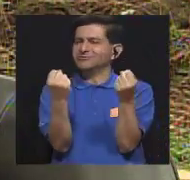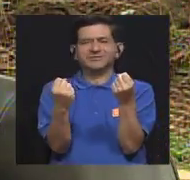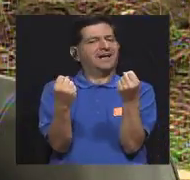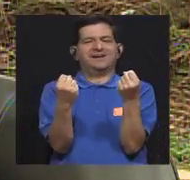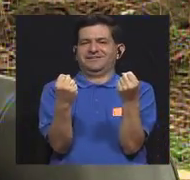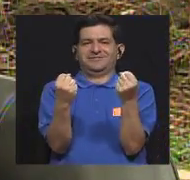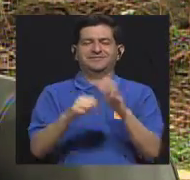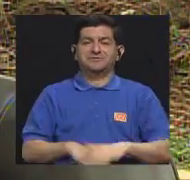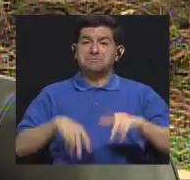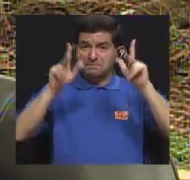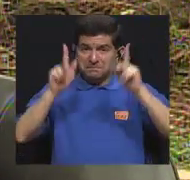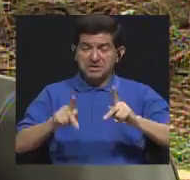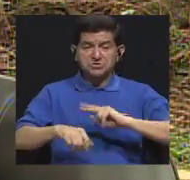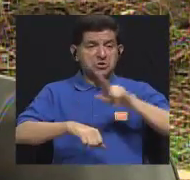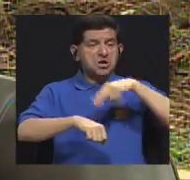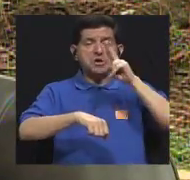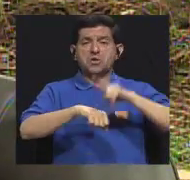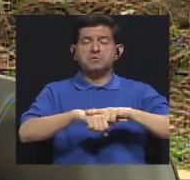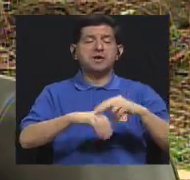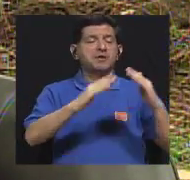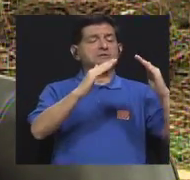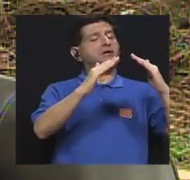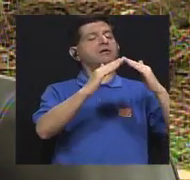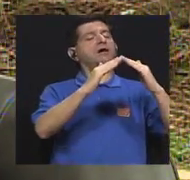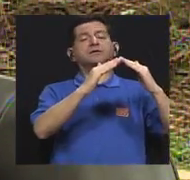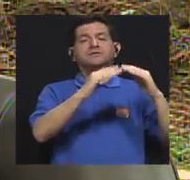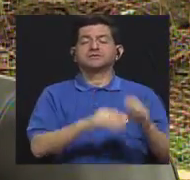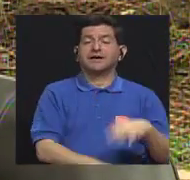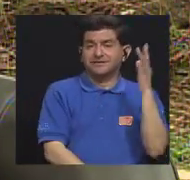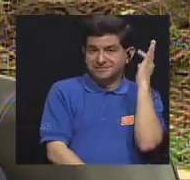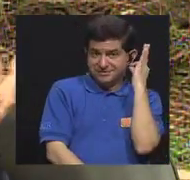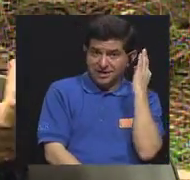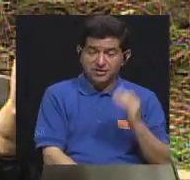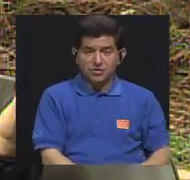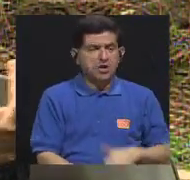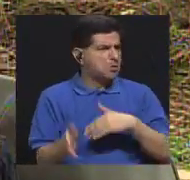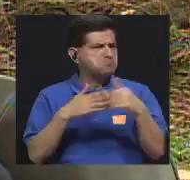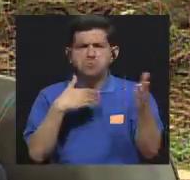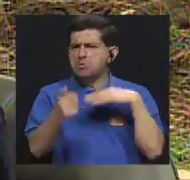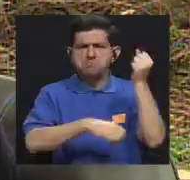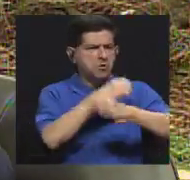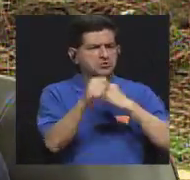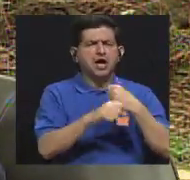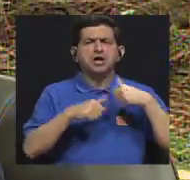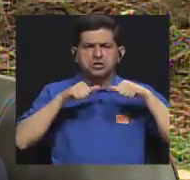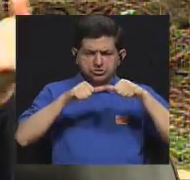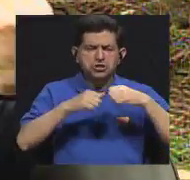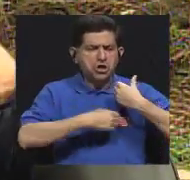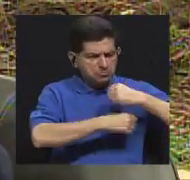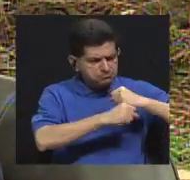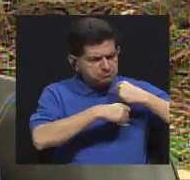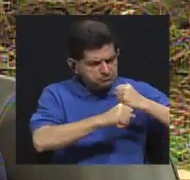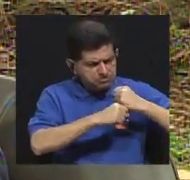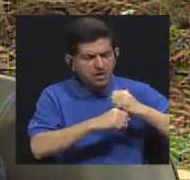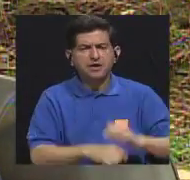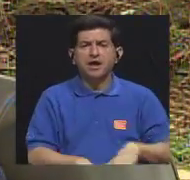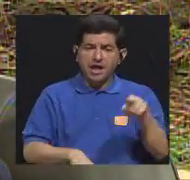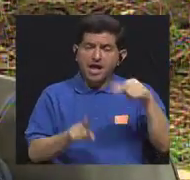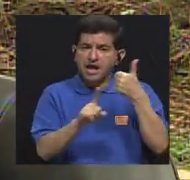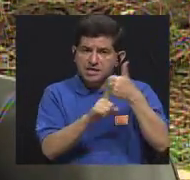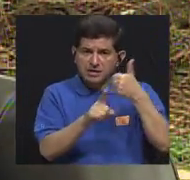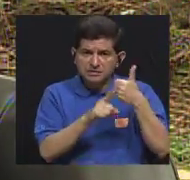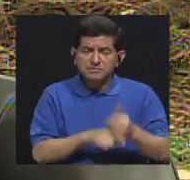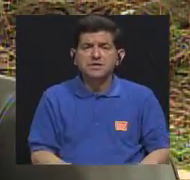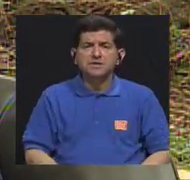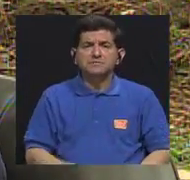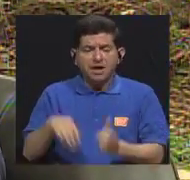sea, hay gente que vive normalmente en su casita, las señoras, sin importar qué edad, siguen barriendo, las escobas las hacen ellas